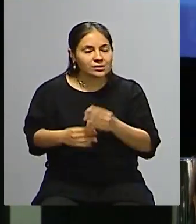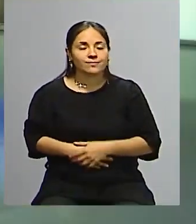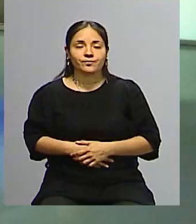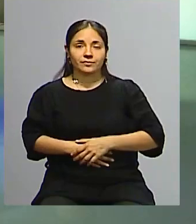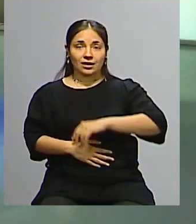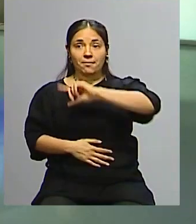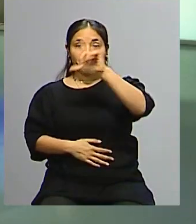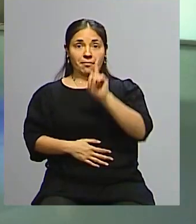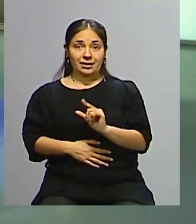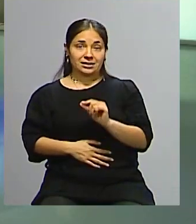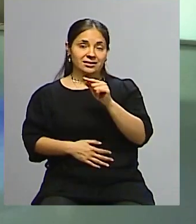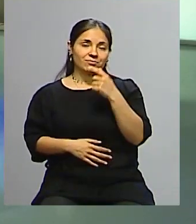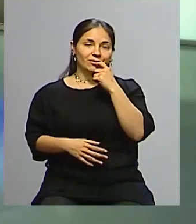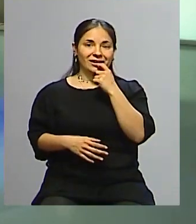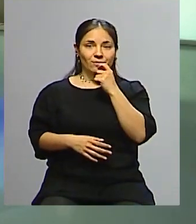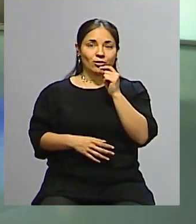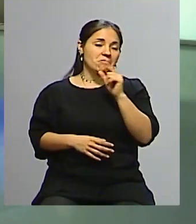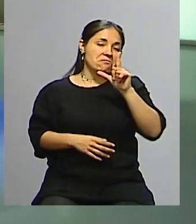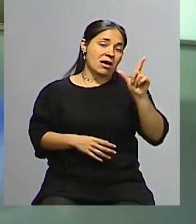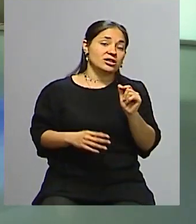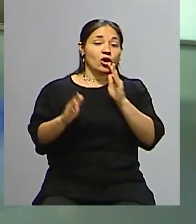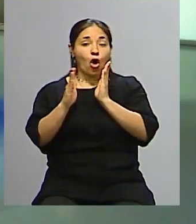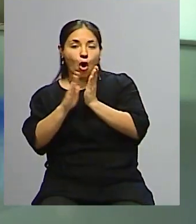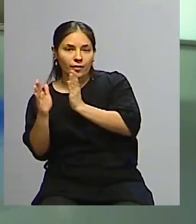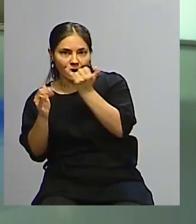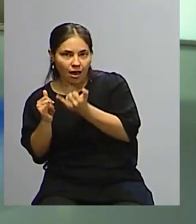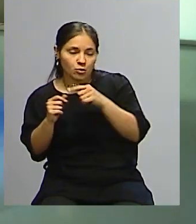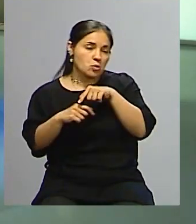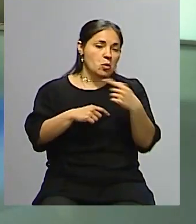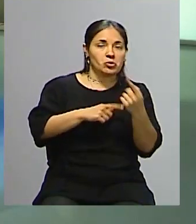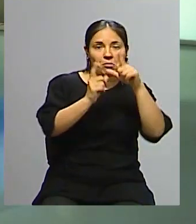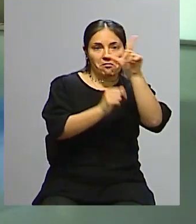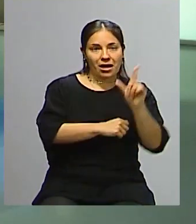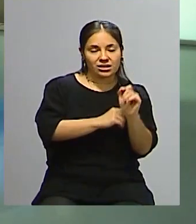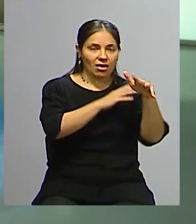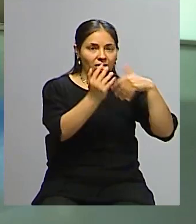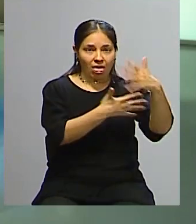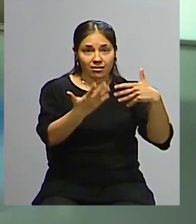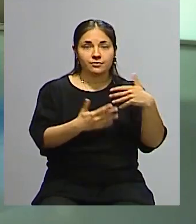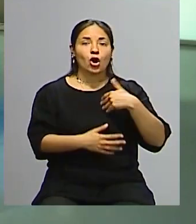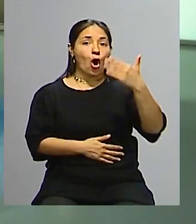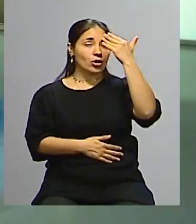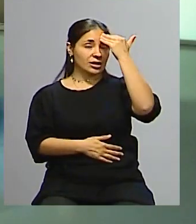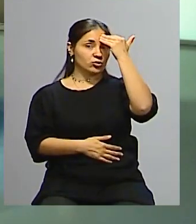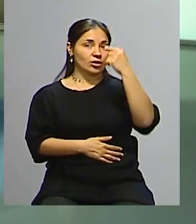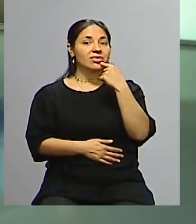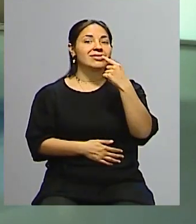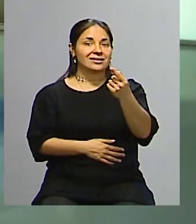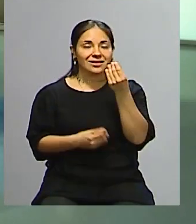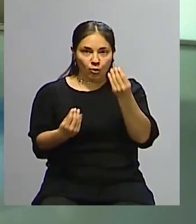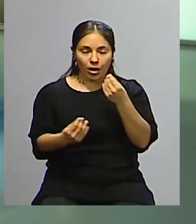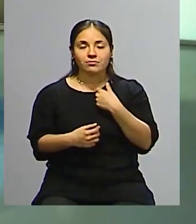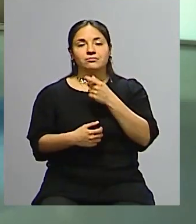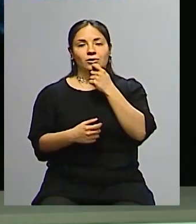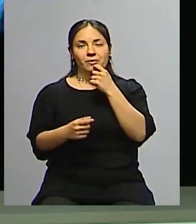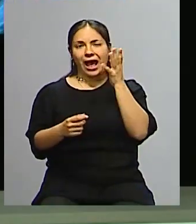país ordenado como el desordenado como el nuestro, la Constitución establece que en esos casos de epidemia, terremoto, fuerza mayor,